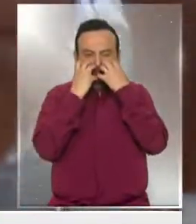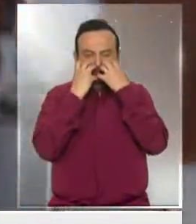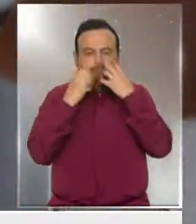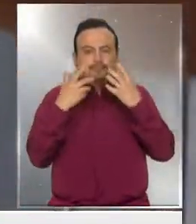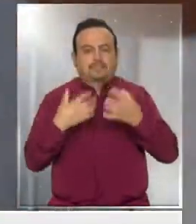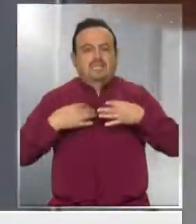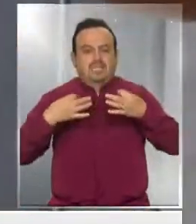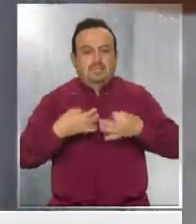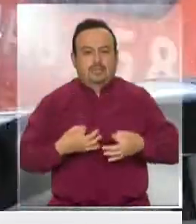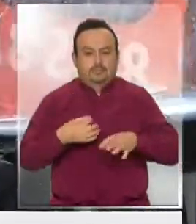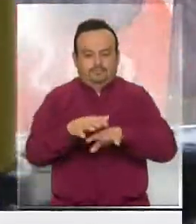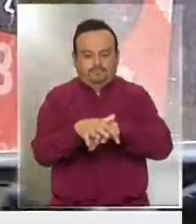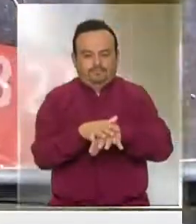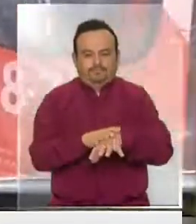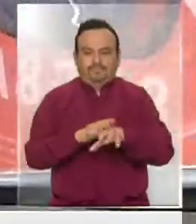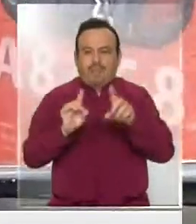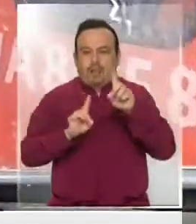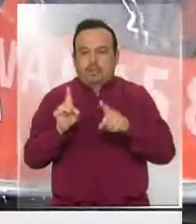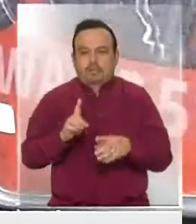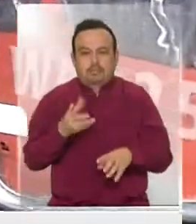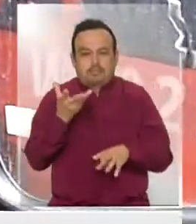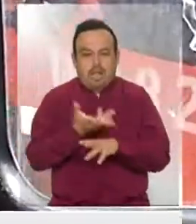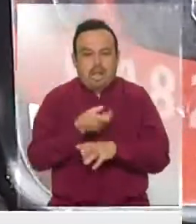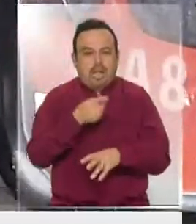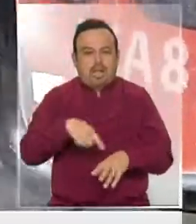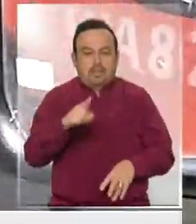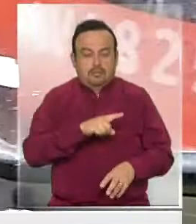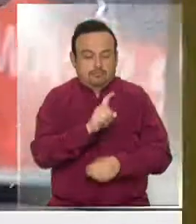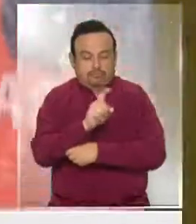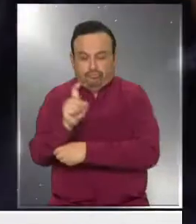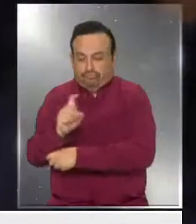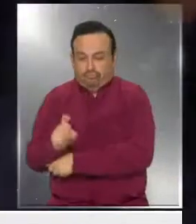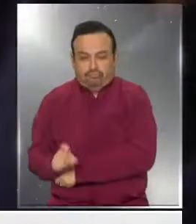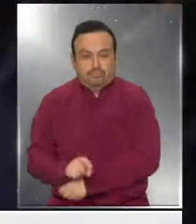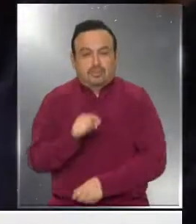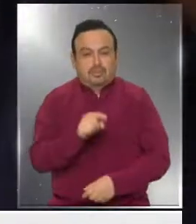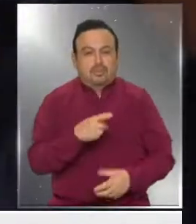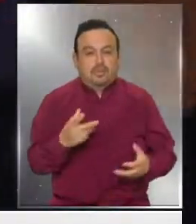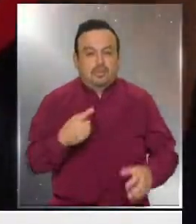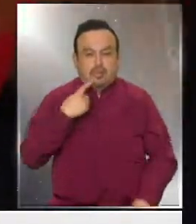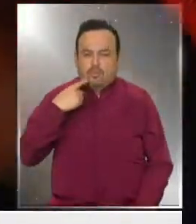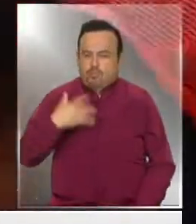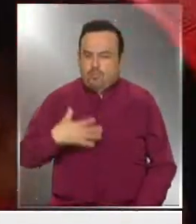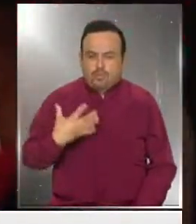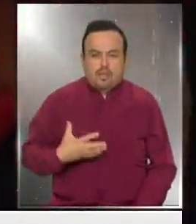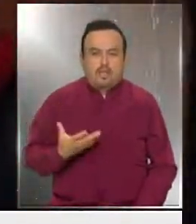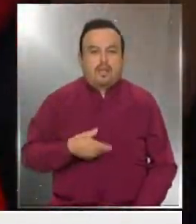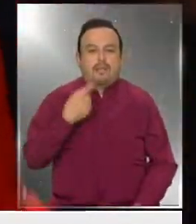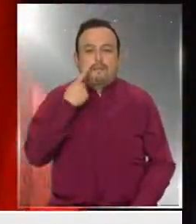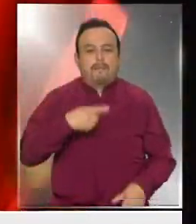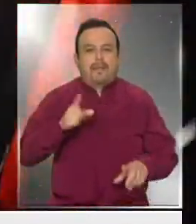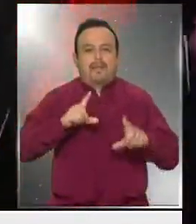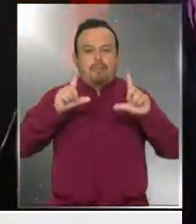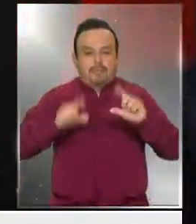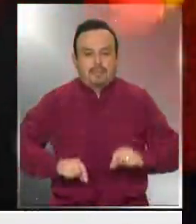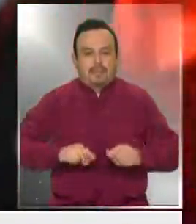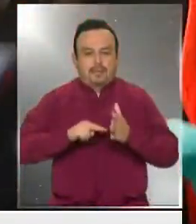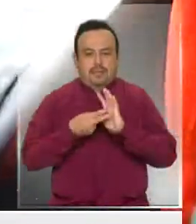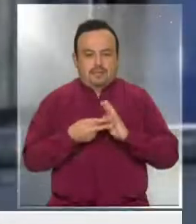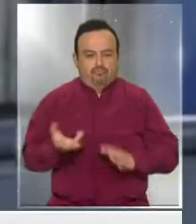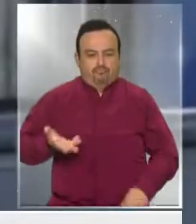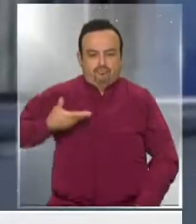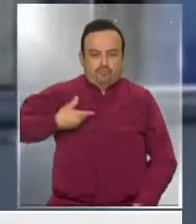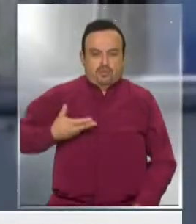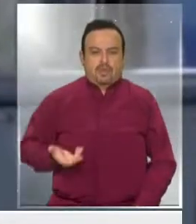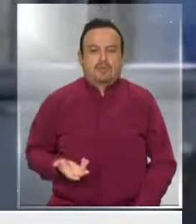la situación es precaria. Por eso el trabajo de sanitización de las máquinas para ellos es fundamental para evitar contraer el